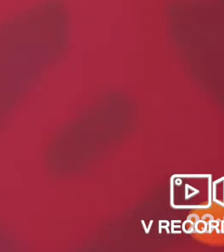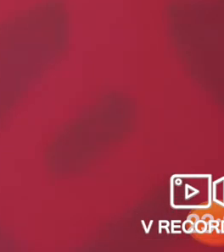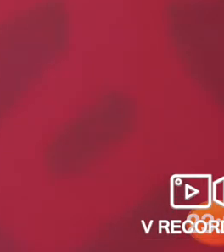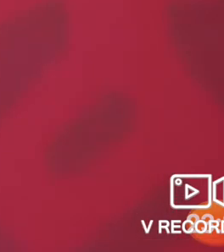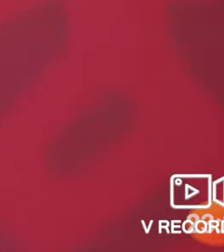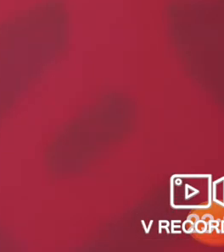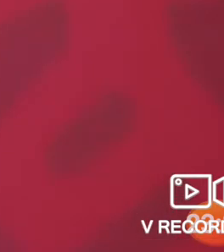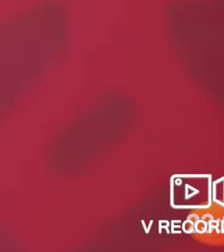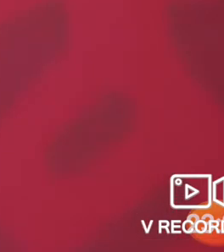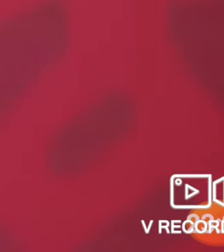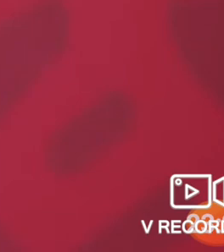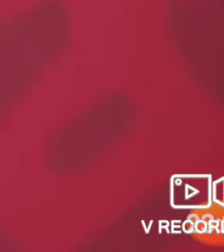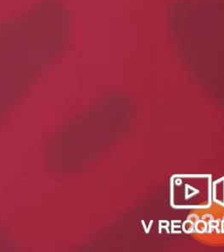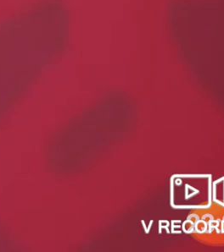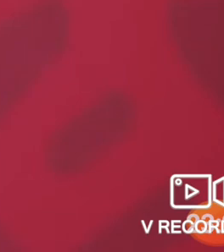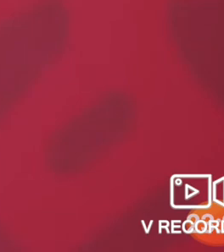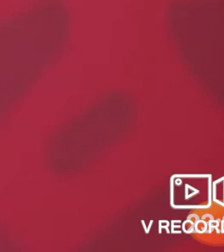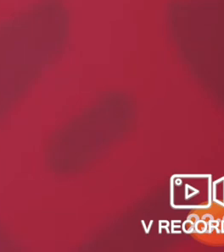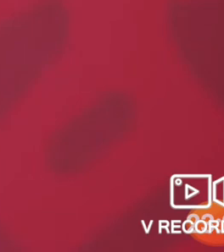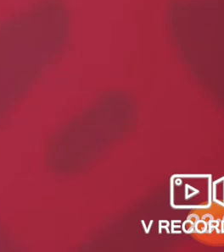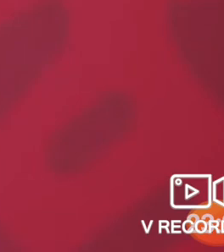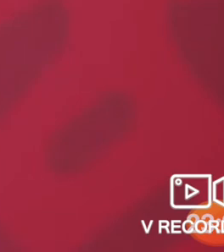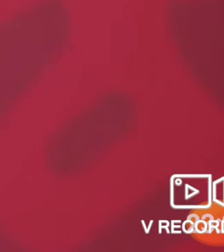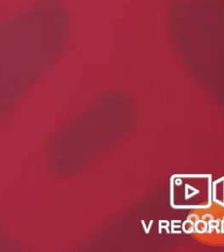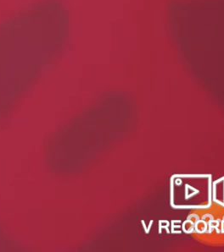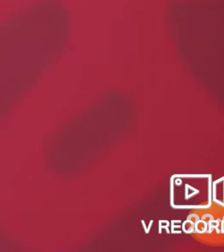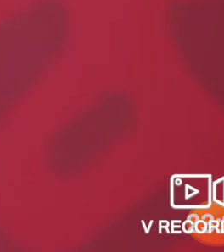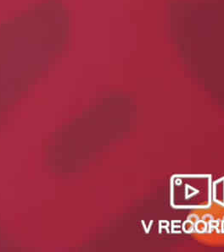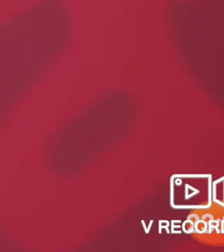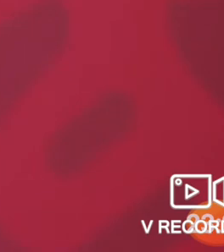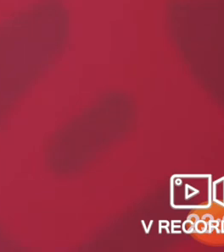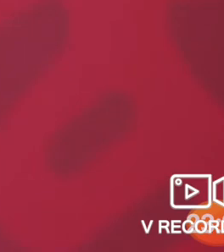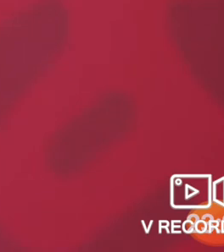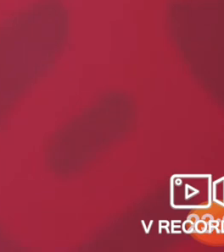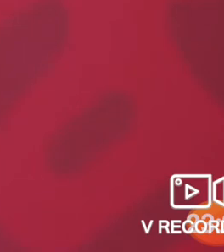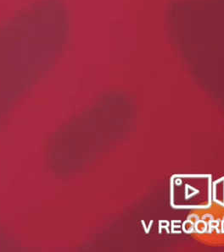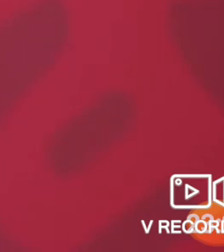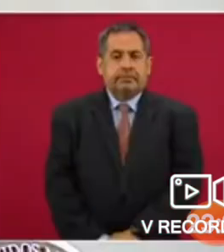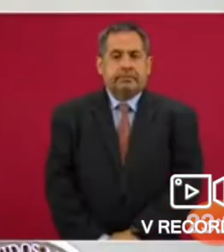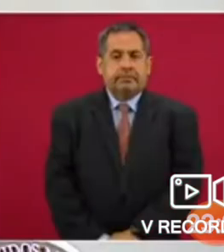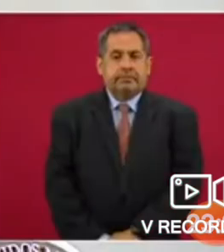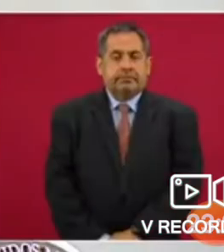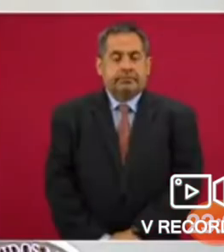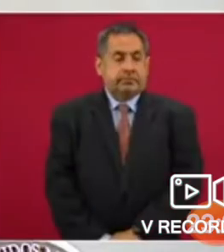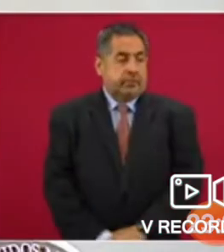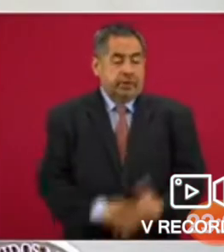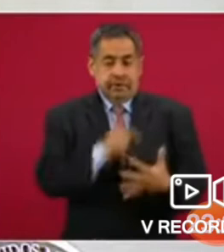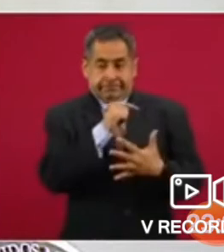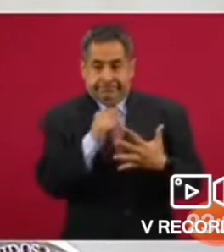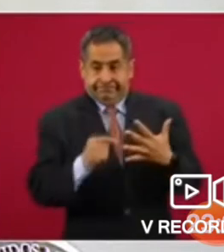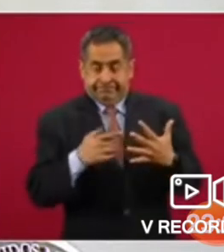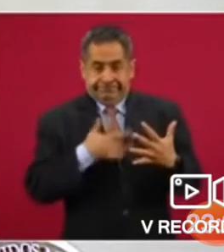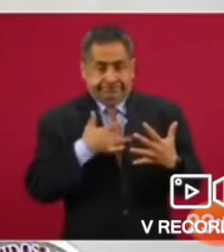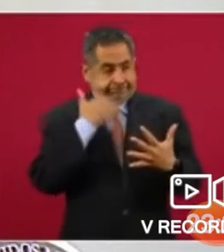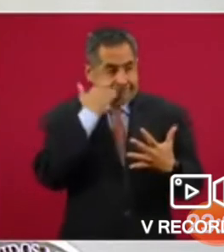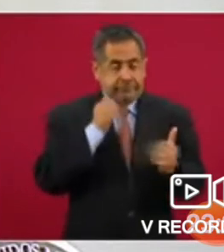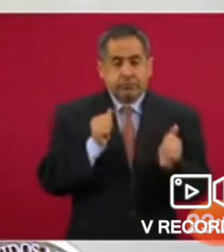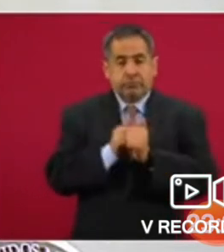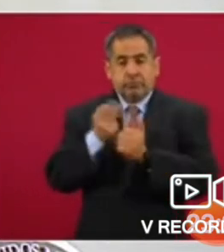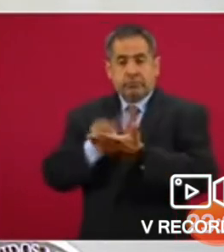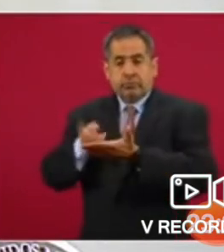dolor de garganta, dolor de cabeza y otros, y que además tienen condiciones de riesgo, enfermedades crónicas,